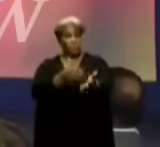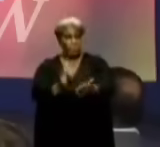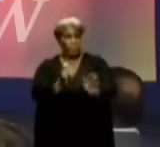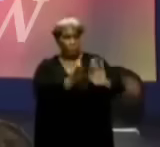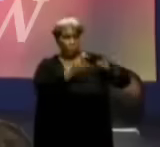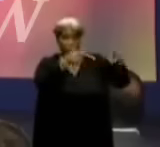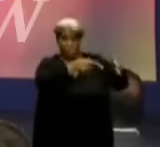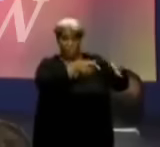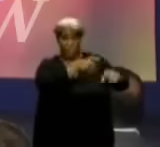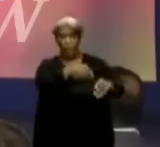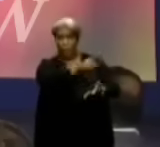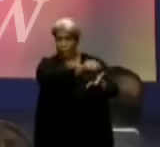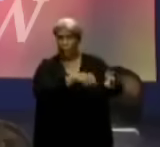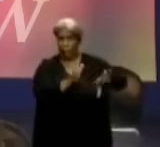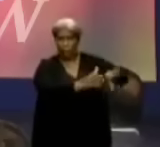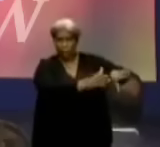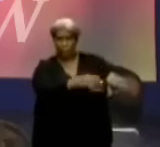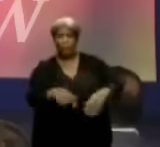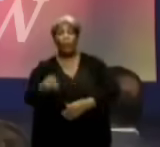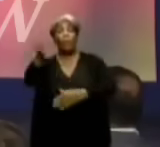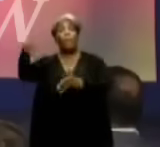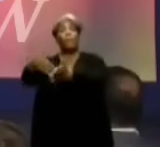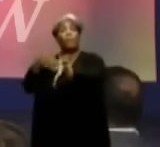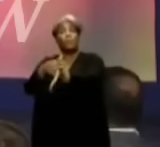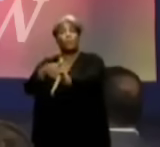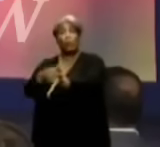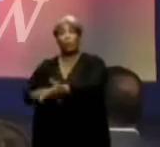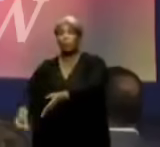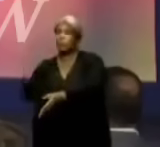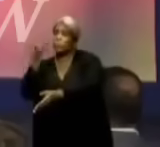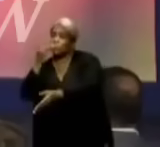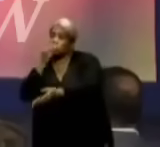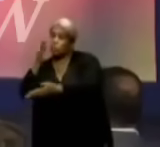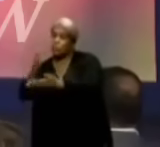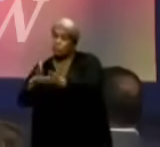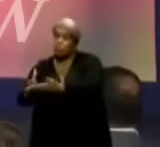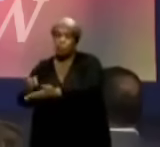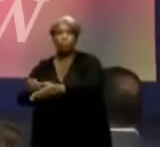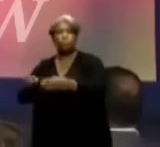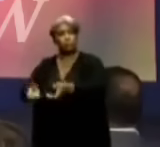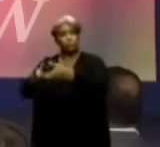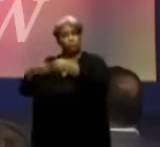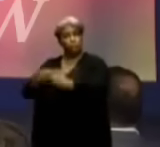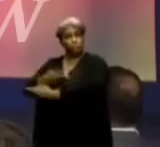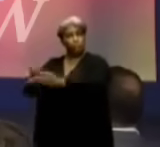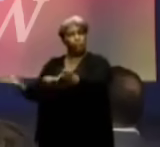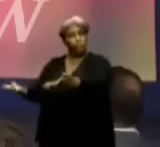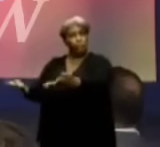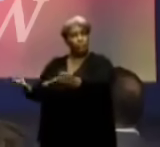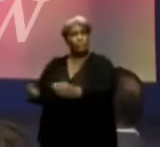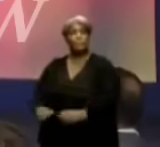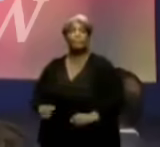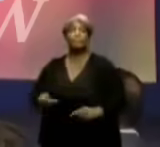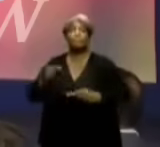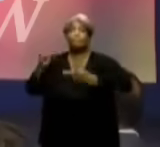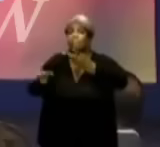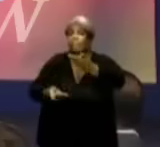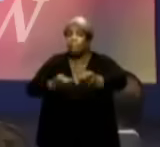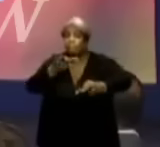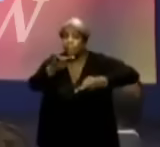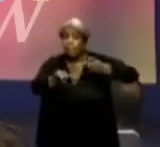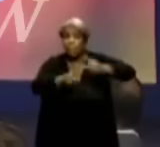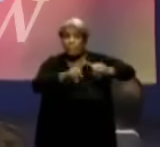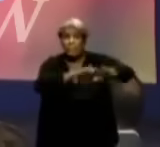tarjetas, 1 millón de raciones alimenticias, que estas visitas serán hechas en